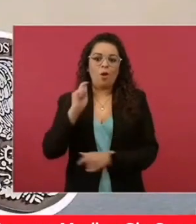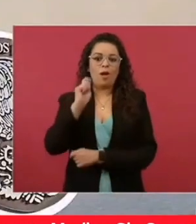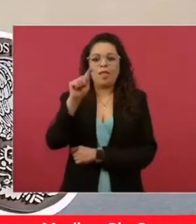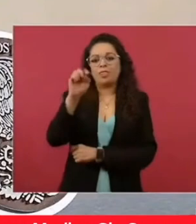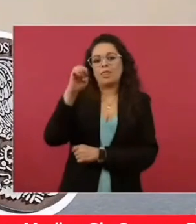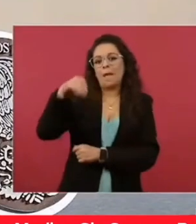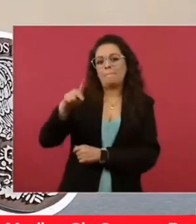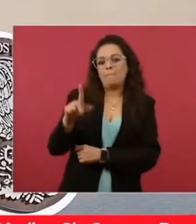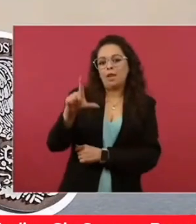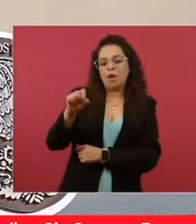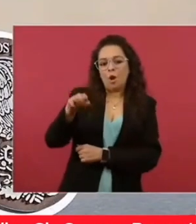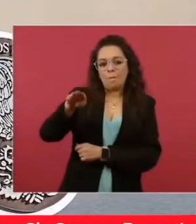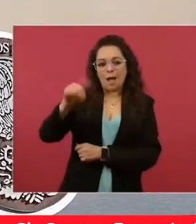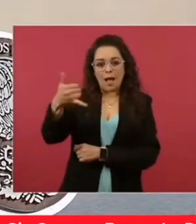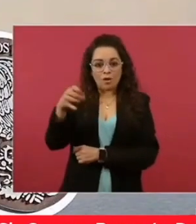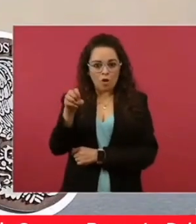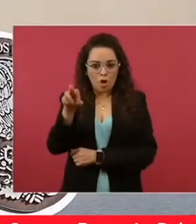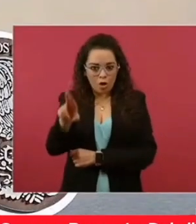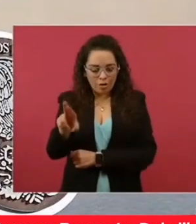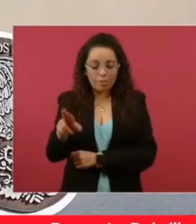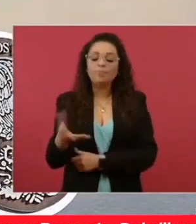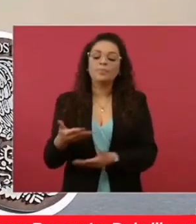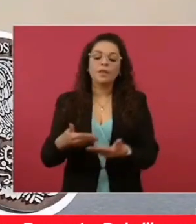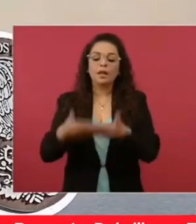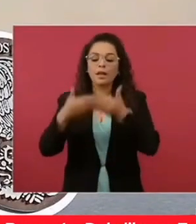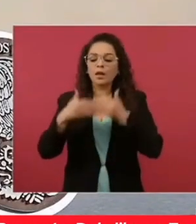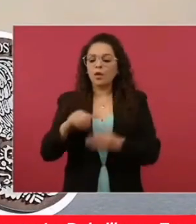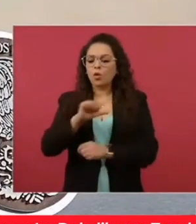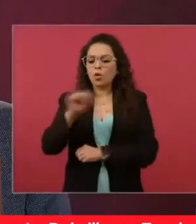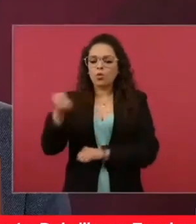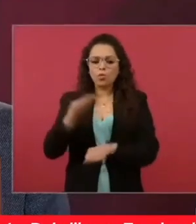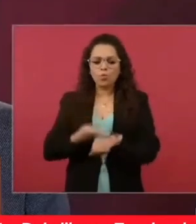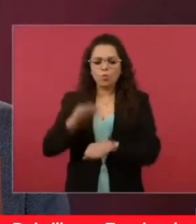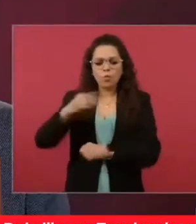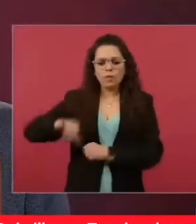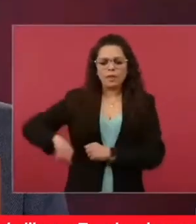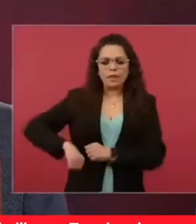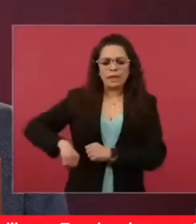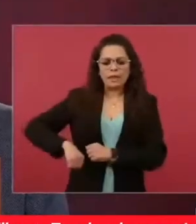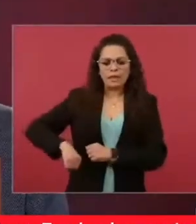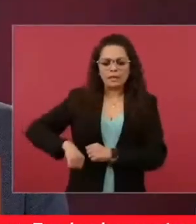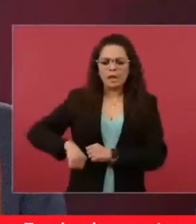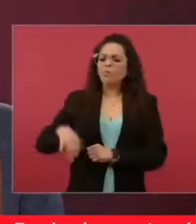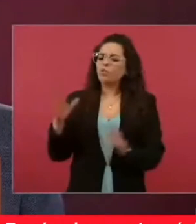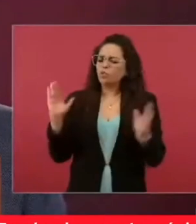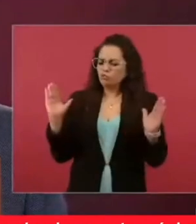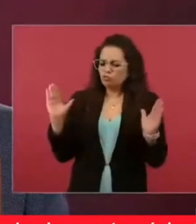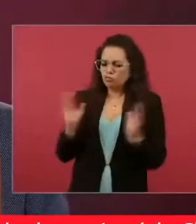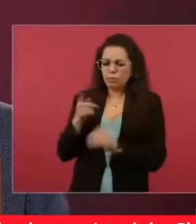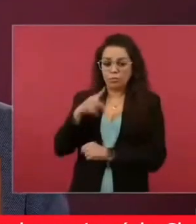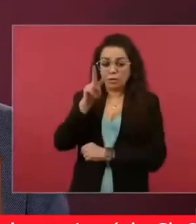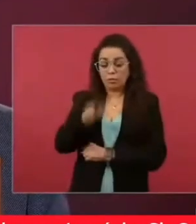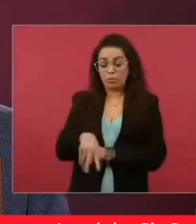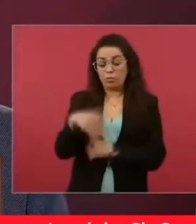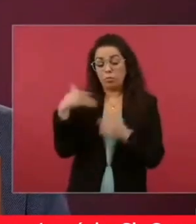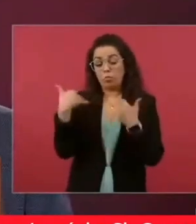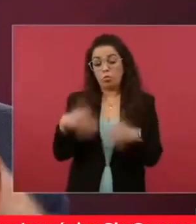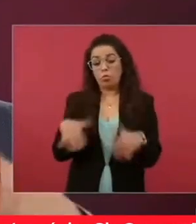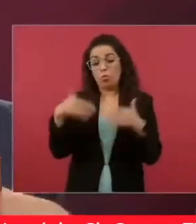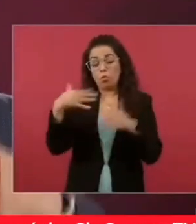referir ahora a un sitio arqueológico muy interesante pequeño pero muy hermoso